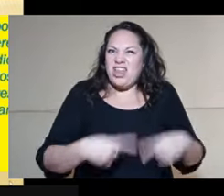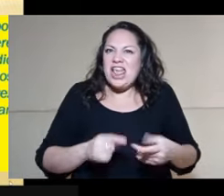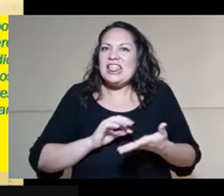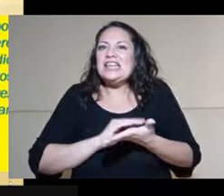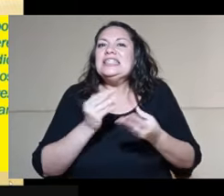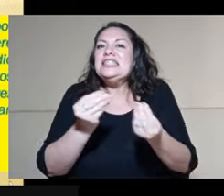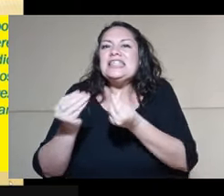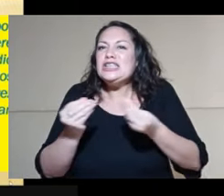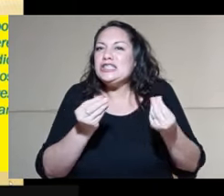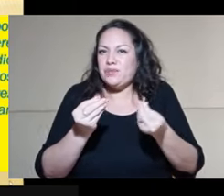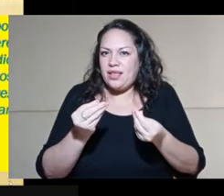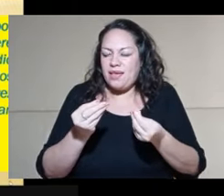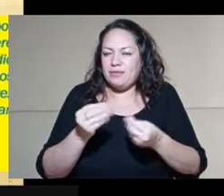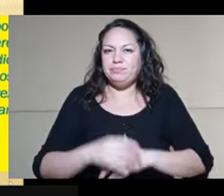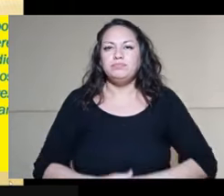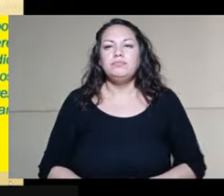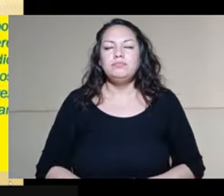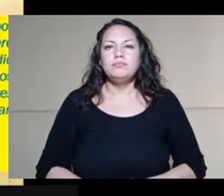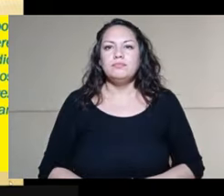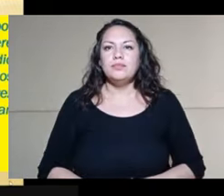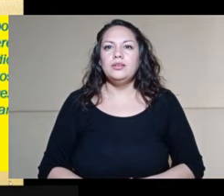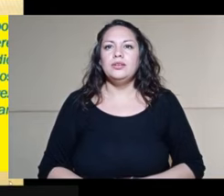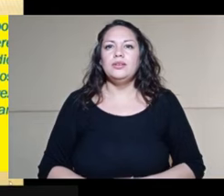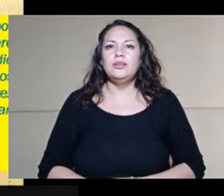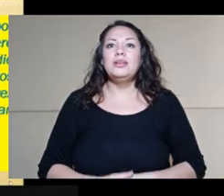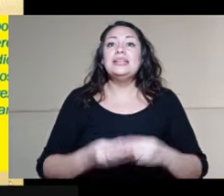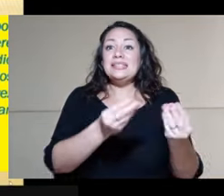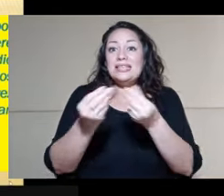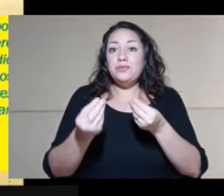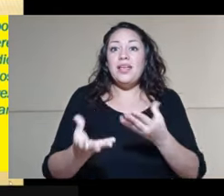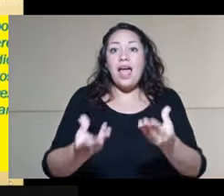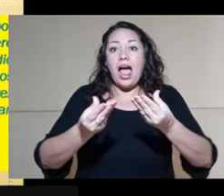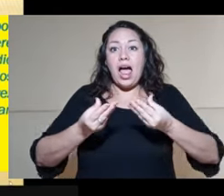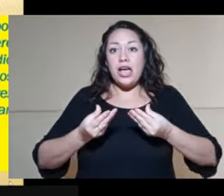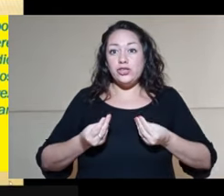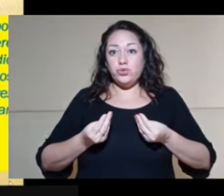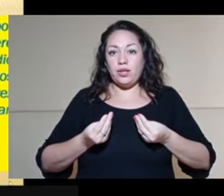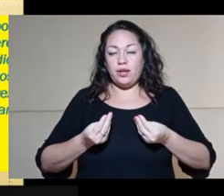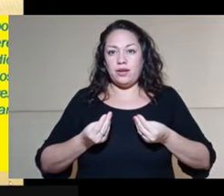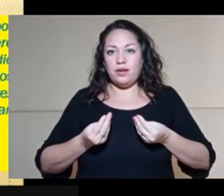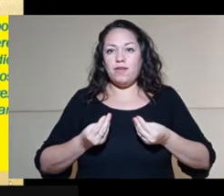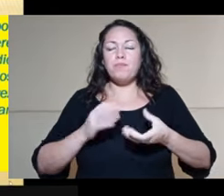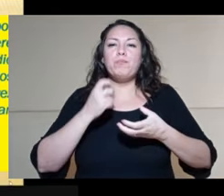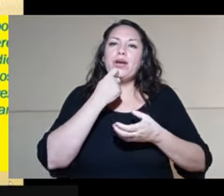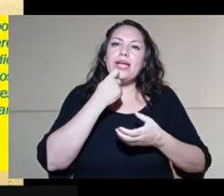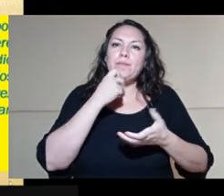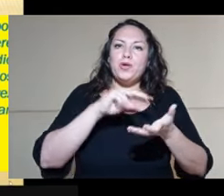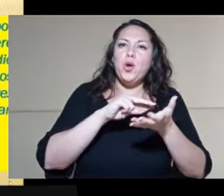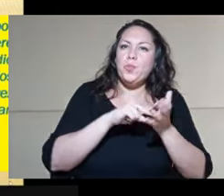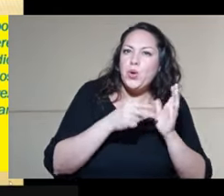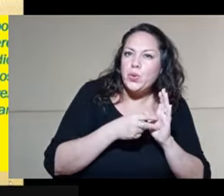nosotros. Entonces, de esa manera nosotros nos permite la sensibilidad protegernos de factores